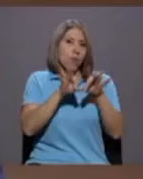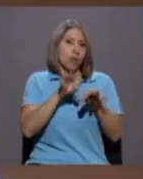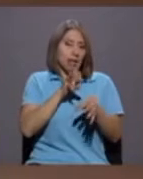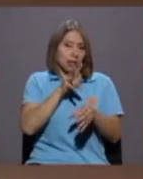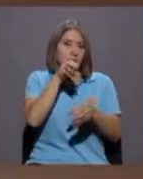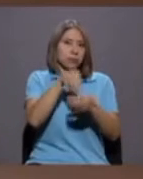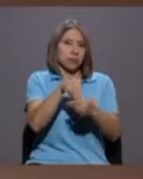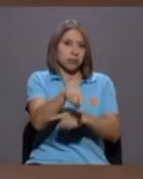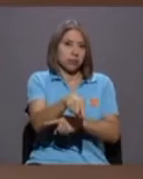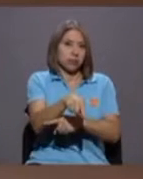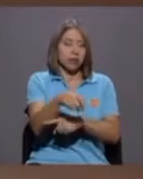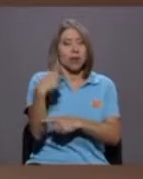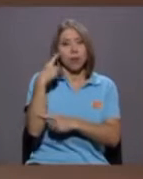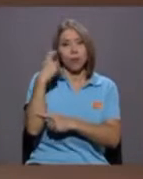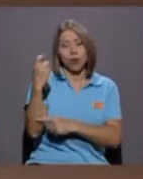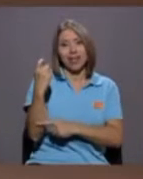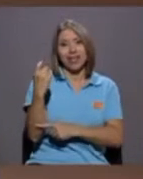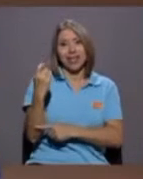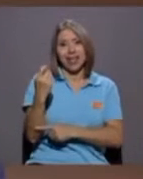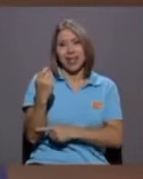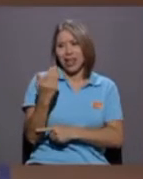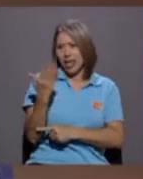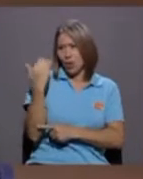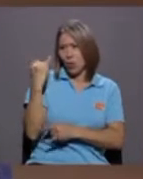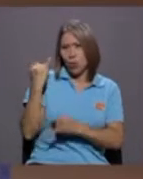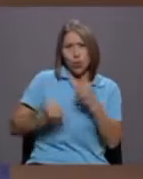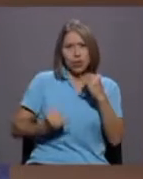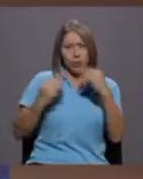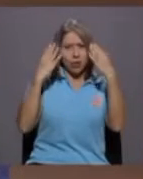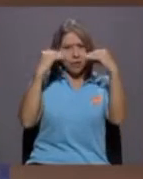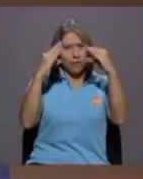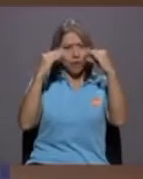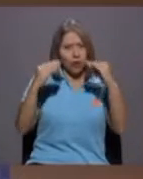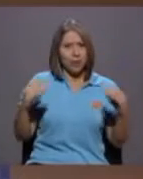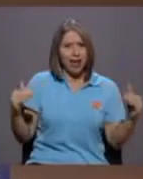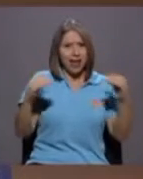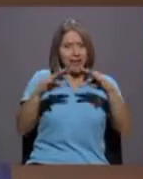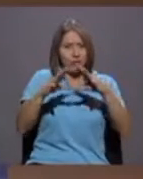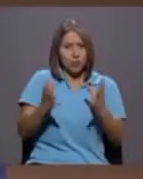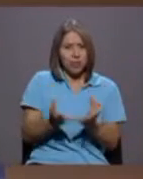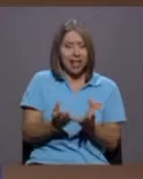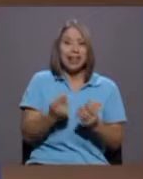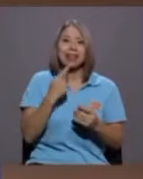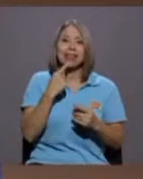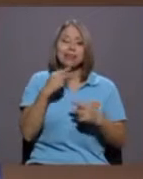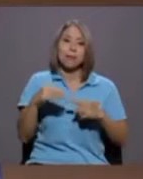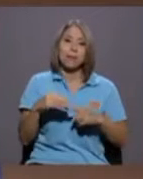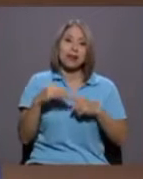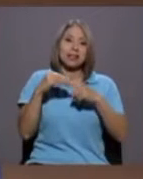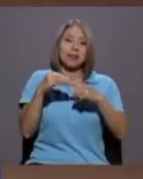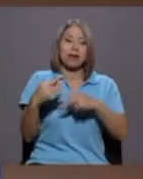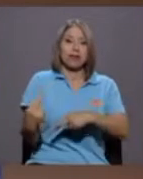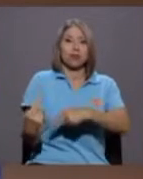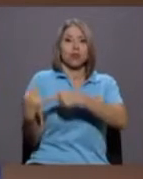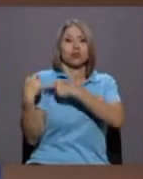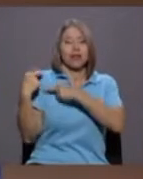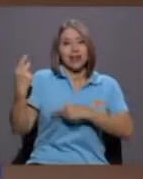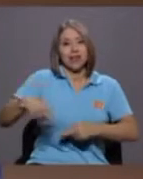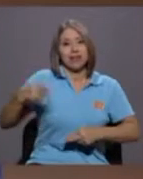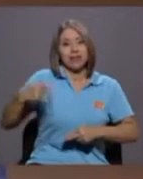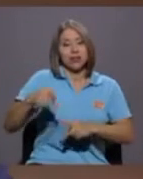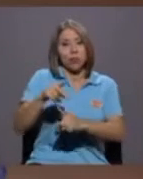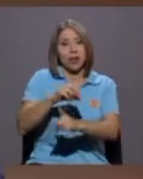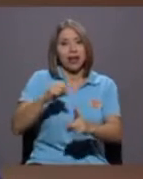un informe mundial último se señala que el principal responsable de generar riesgo para la